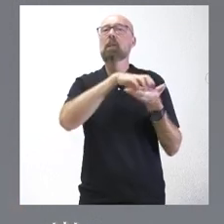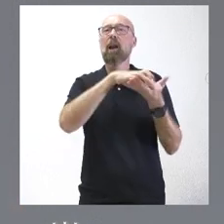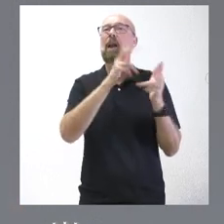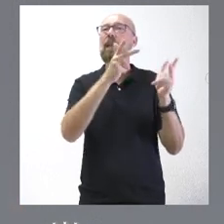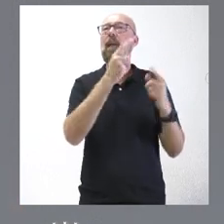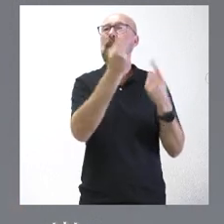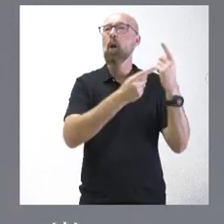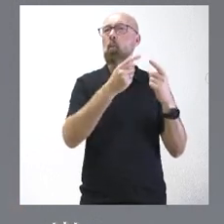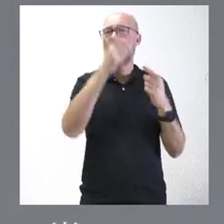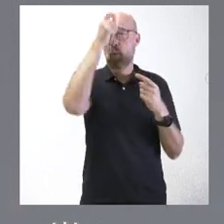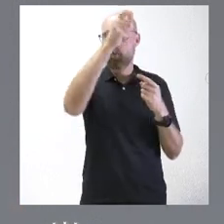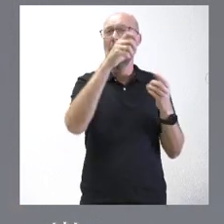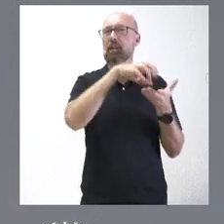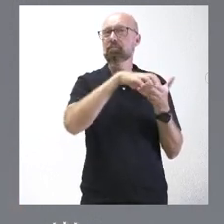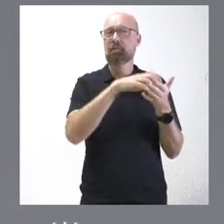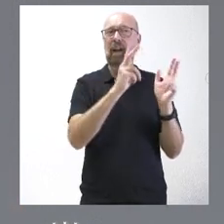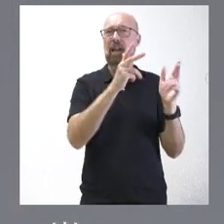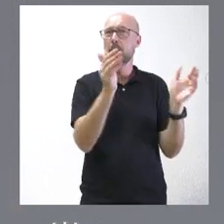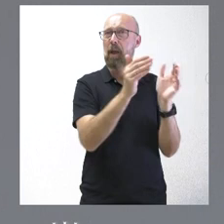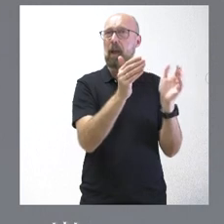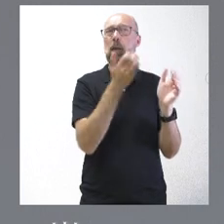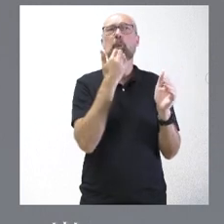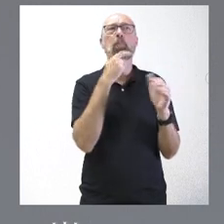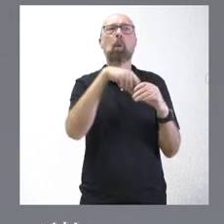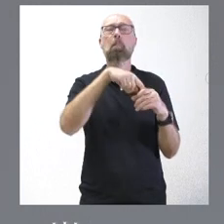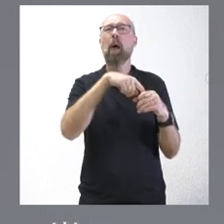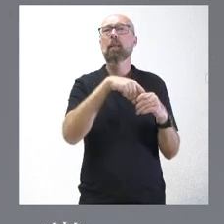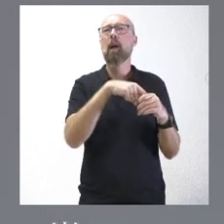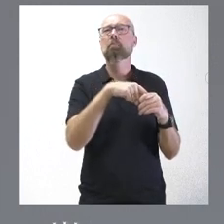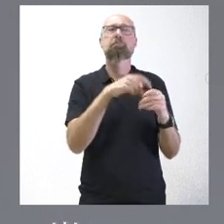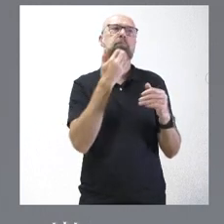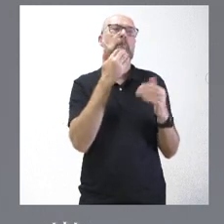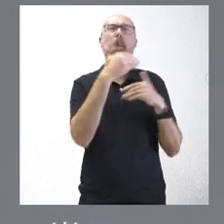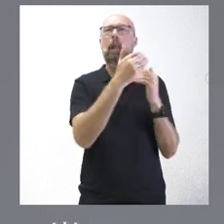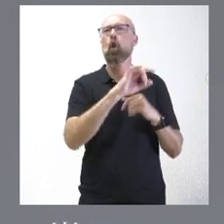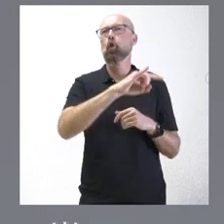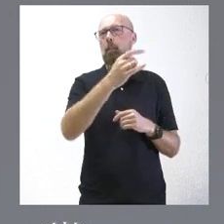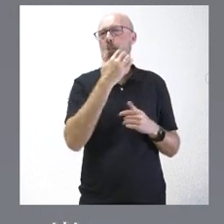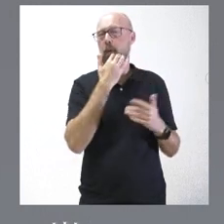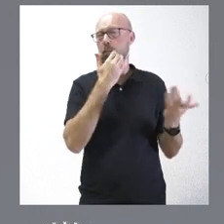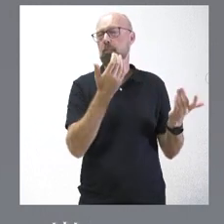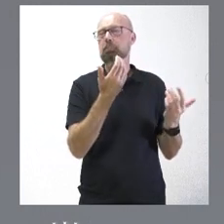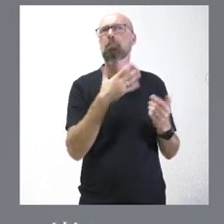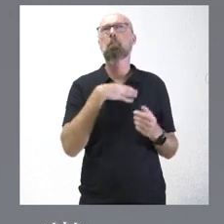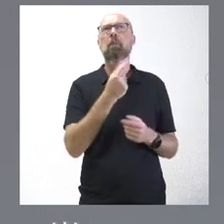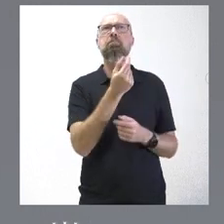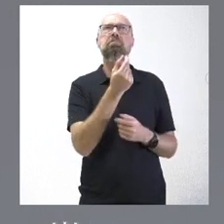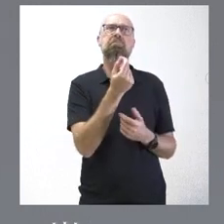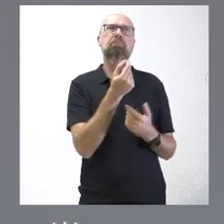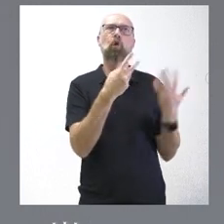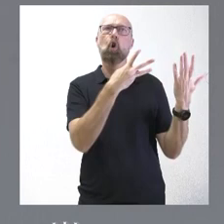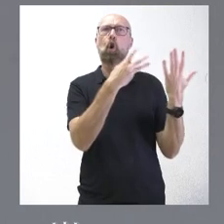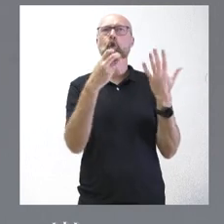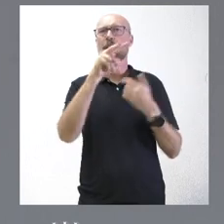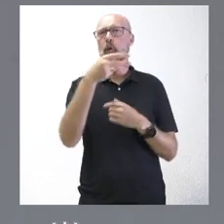residencias más pequeñitas en que la plaza en habitación doble por ejemplo viene costando 800